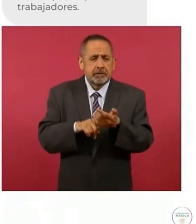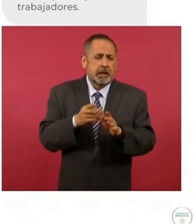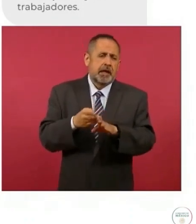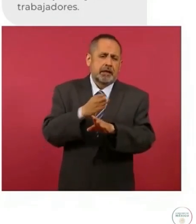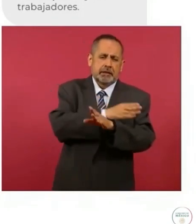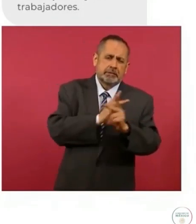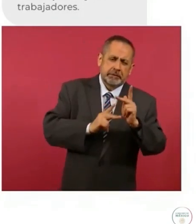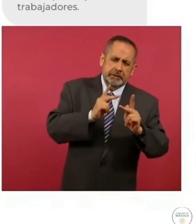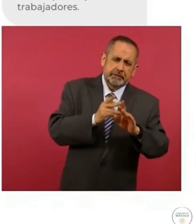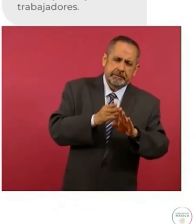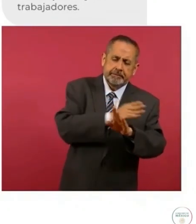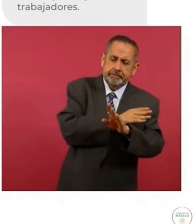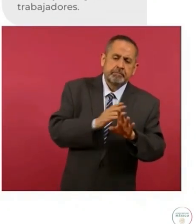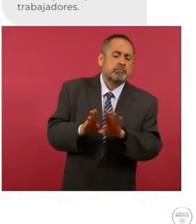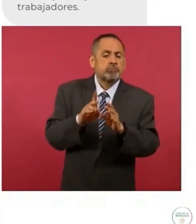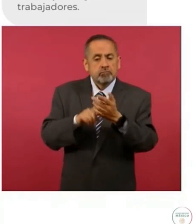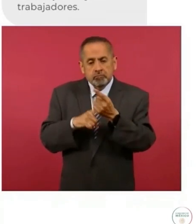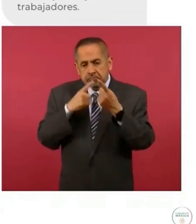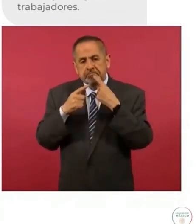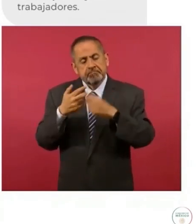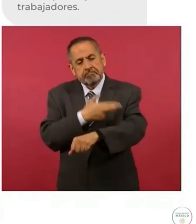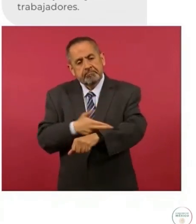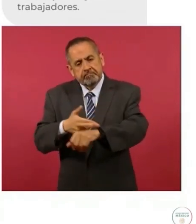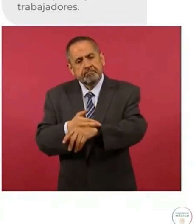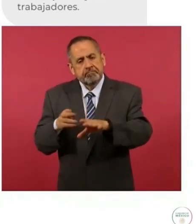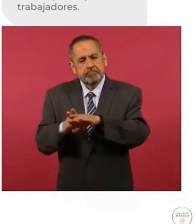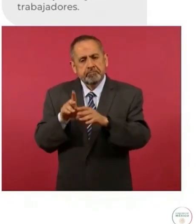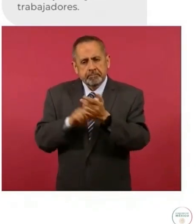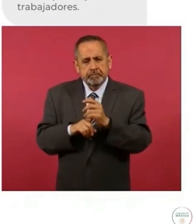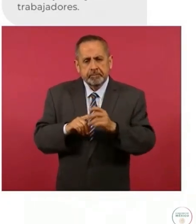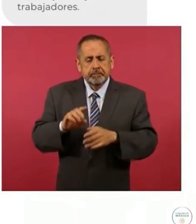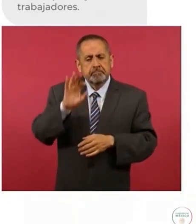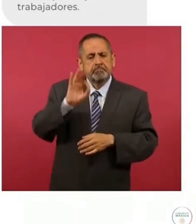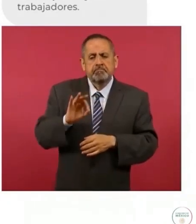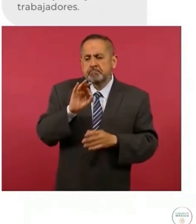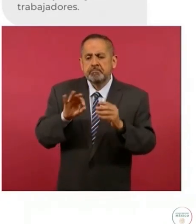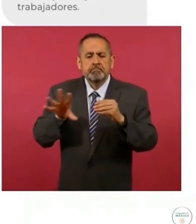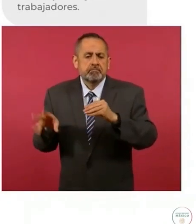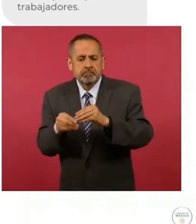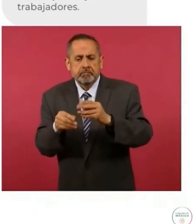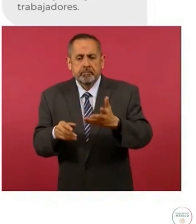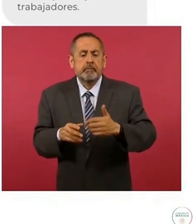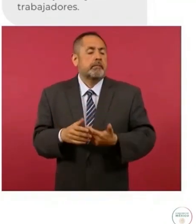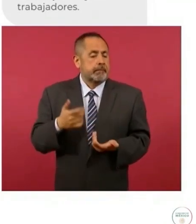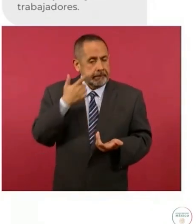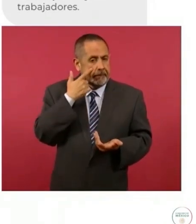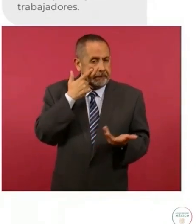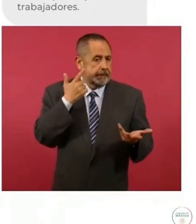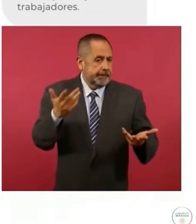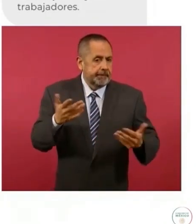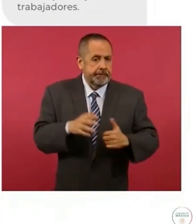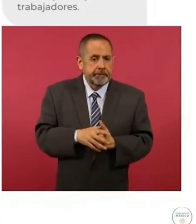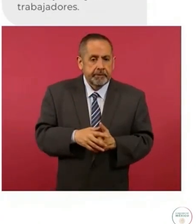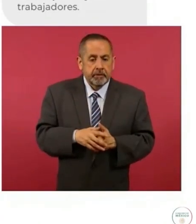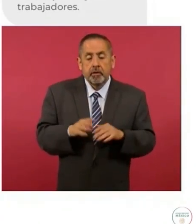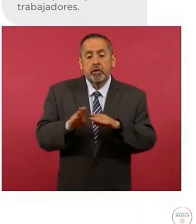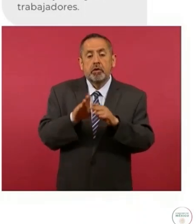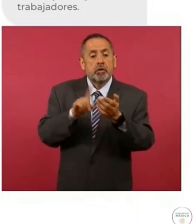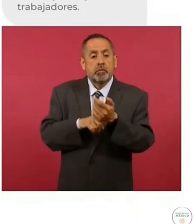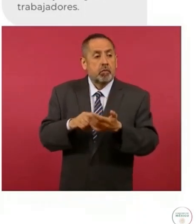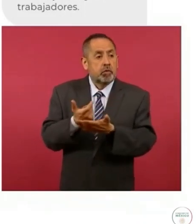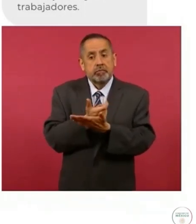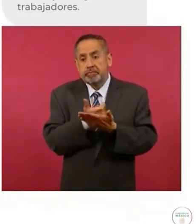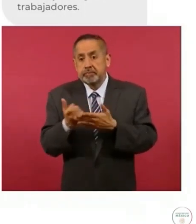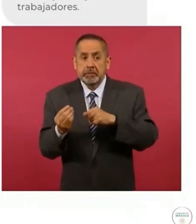viejos, hicimos esta medida de compensación, es decir, en lugar de que los créditos aumentaran